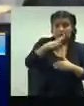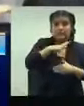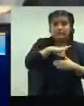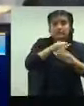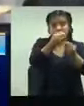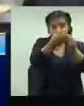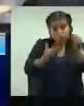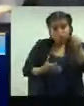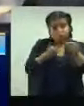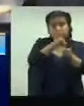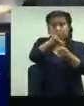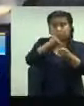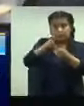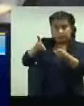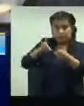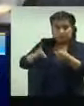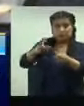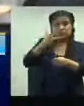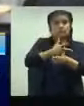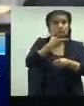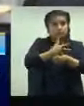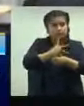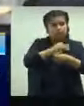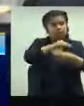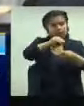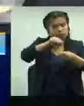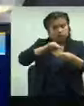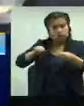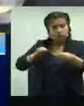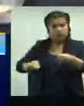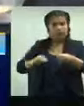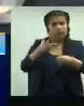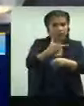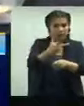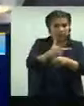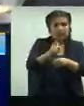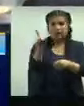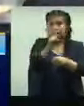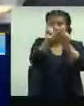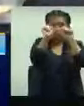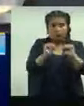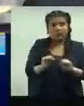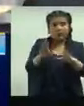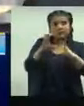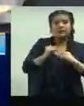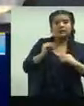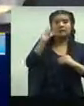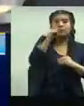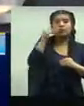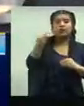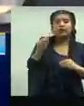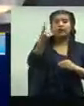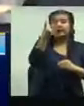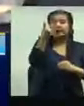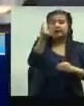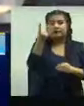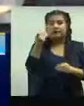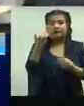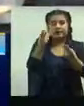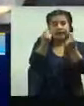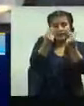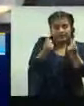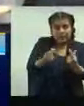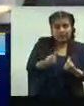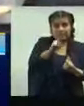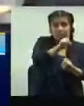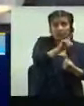muchos departamentos, con muchos municipios, y que no pueden cumplir porque plata no hay, una ERC que está cerrando sus